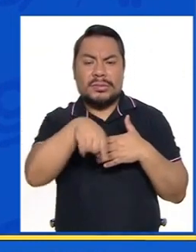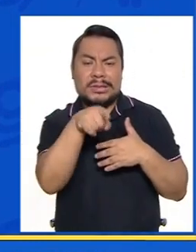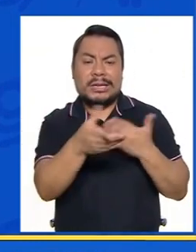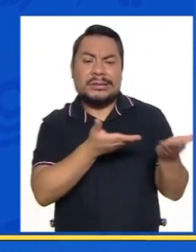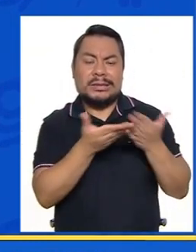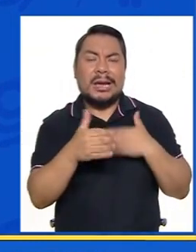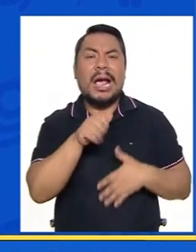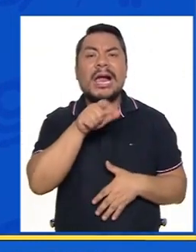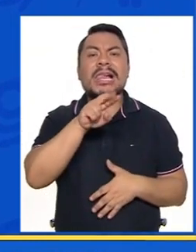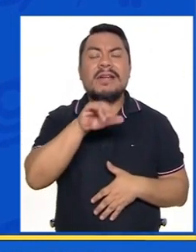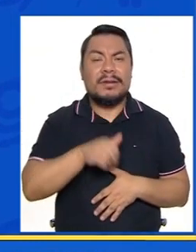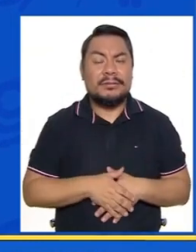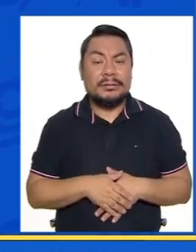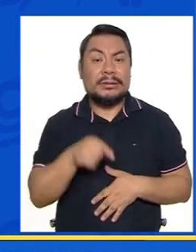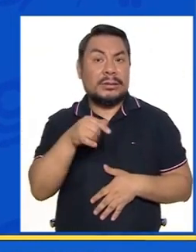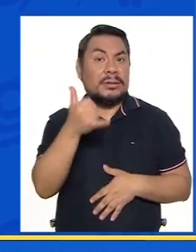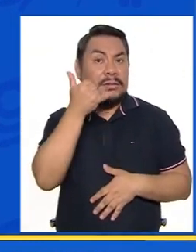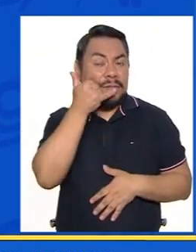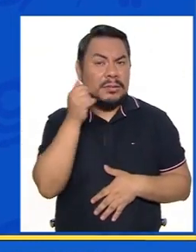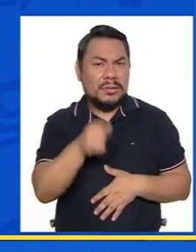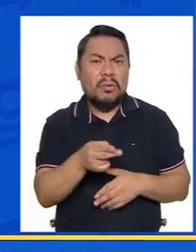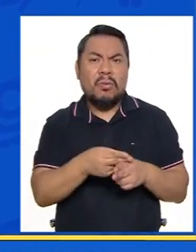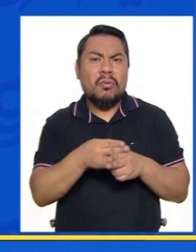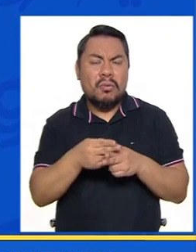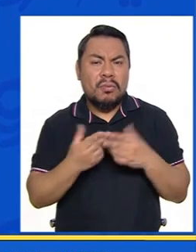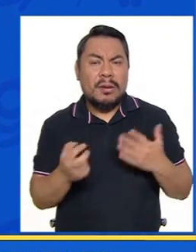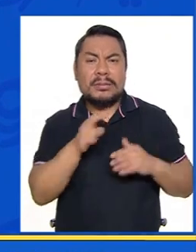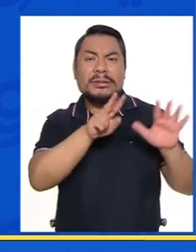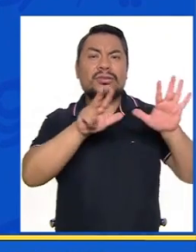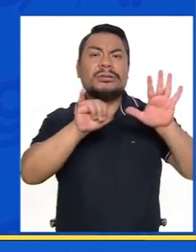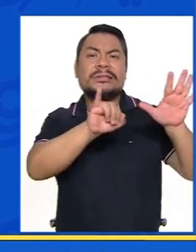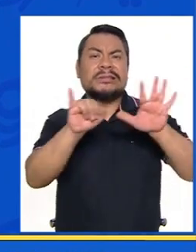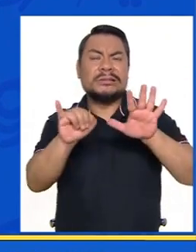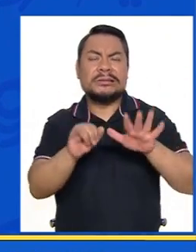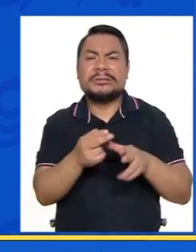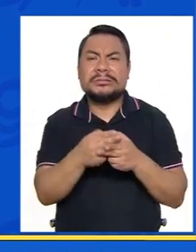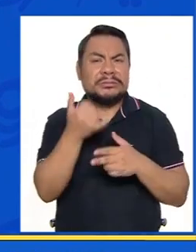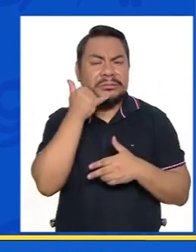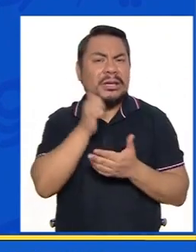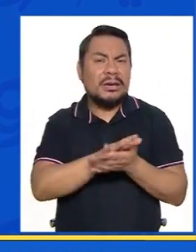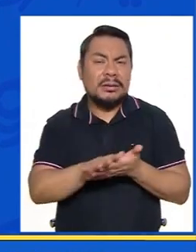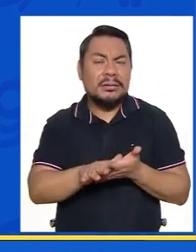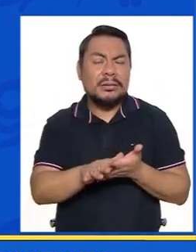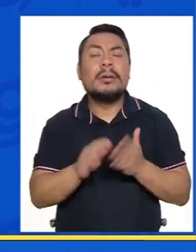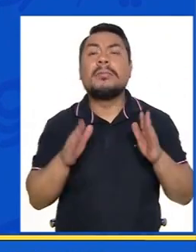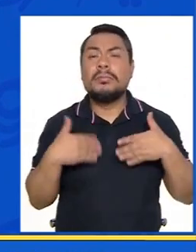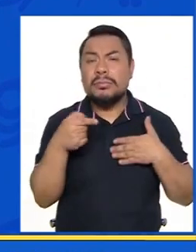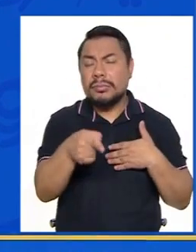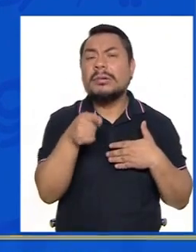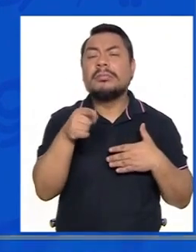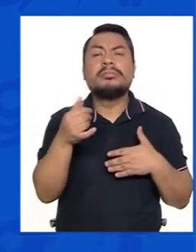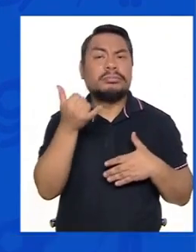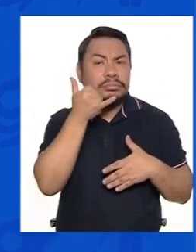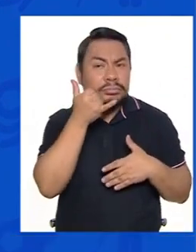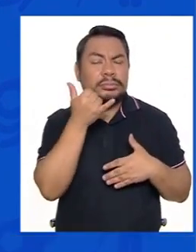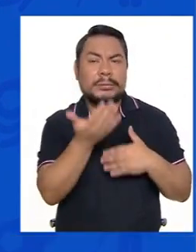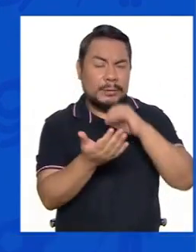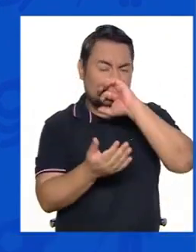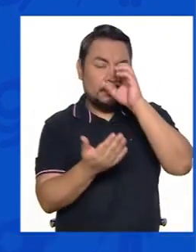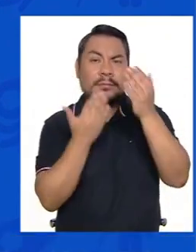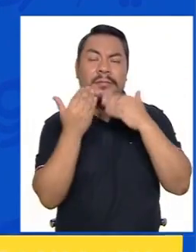1866 es un teléfono corto, ¿no?, gratuito. Lo pueden contestar, lo están